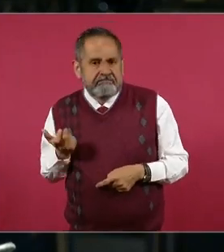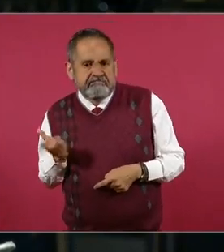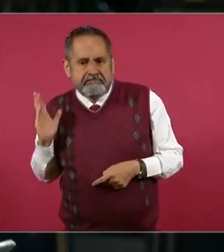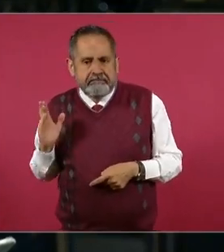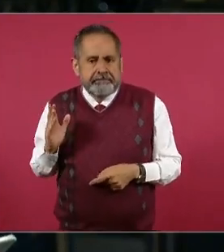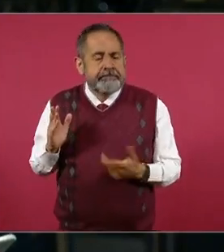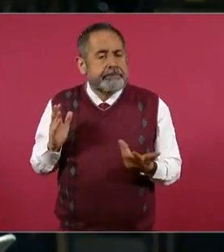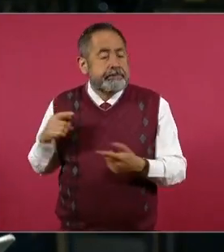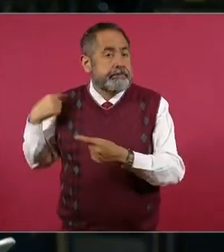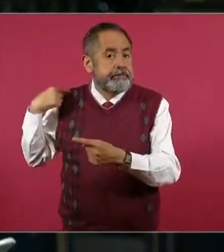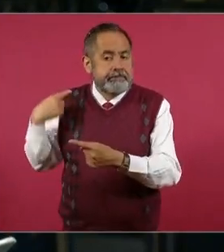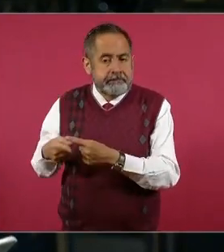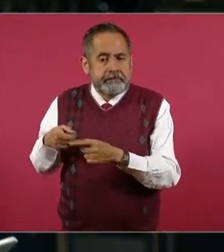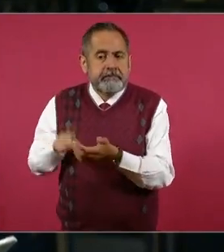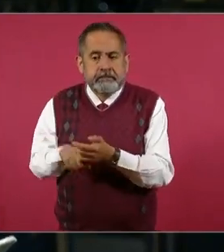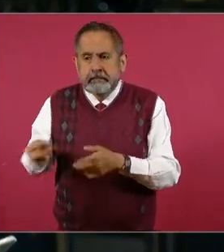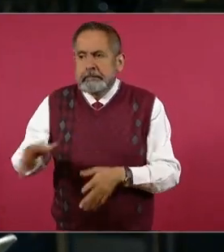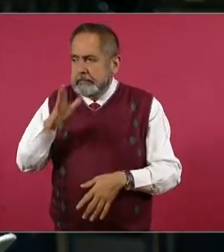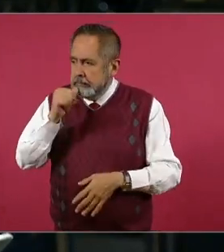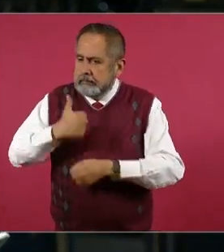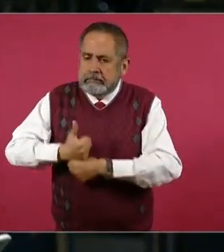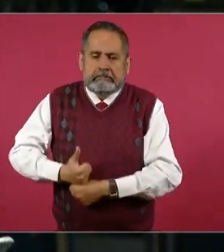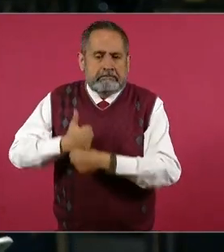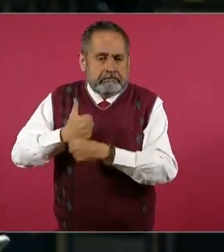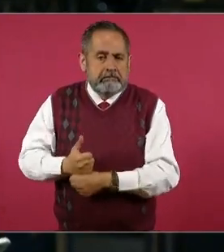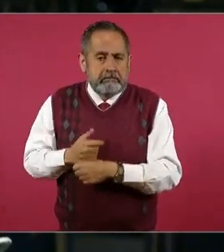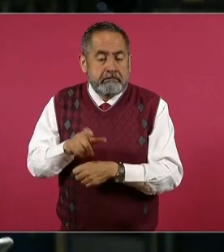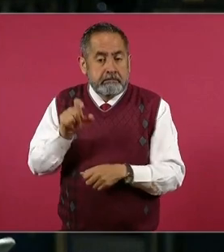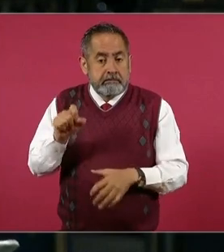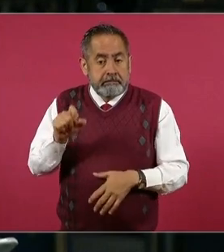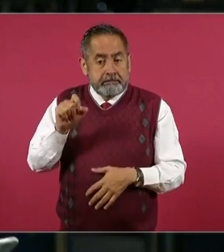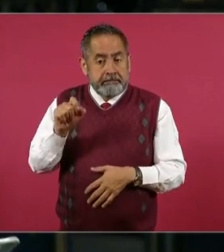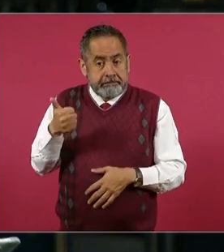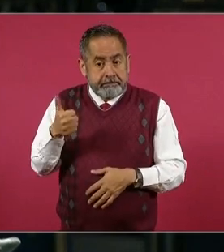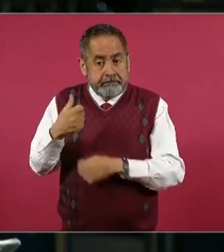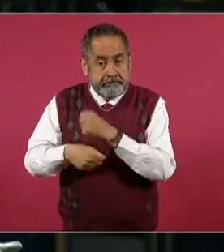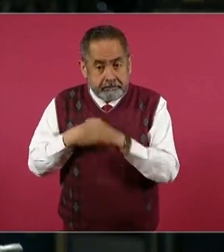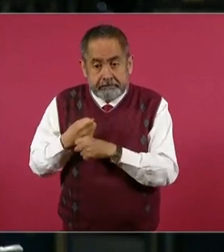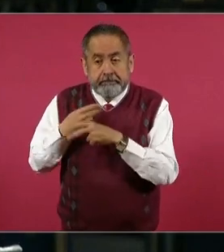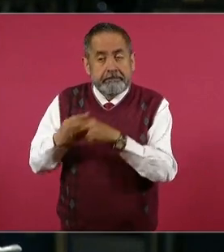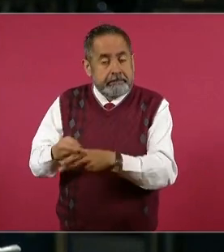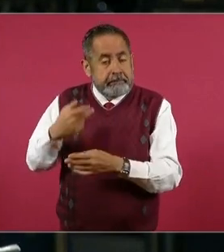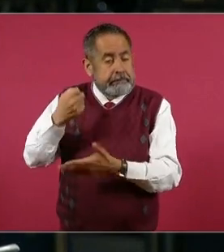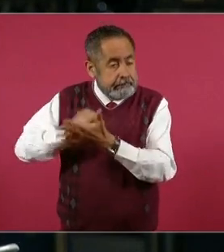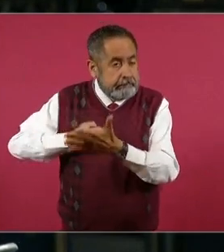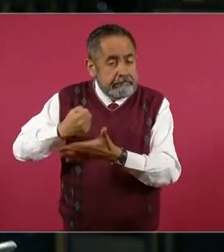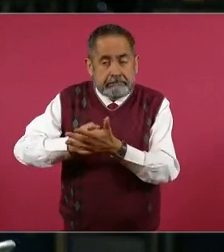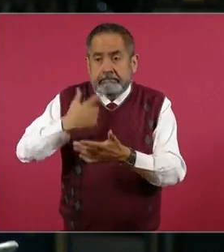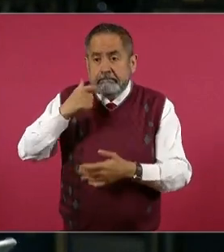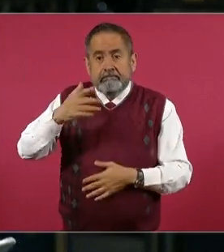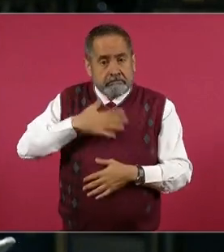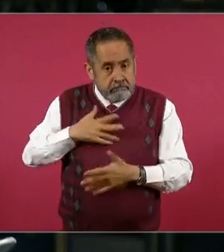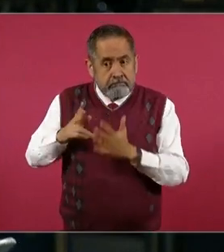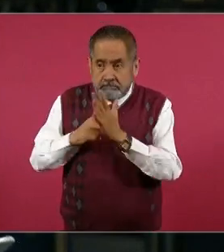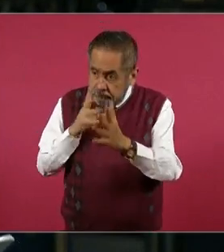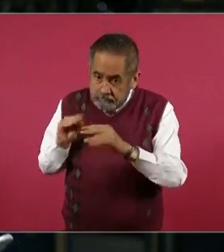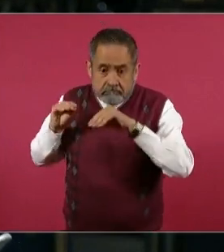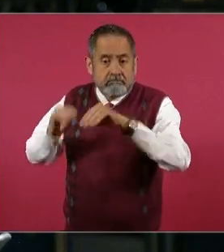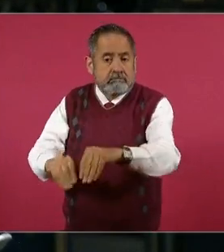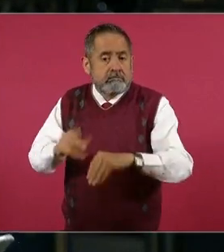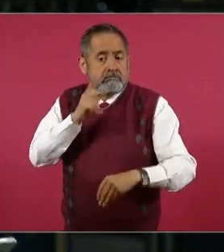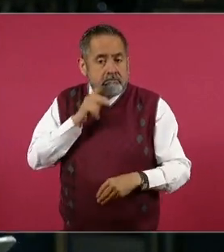Desde su despido, Leoncio ha vivido un calvario. Durante más de 26 años ha luchado incansablemente por su reinstalación